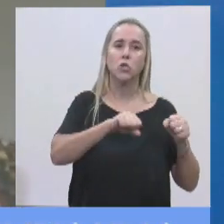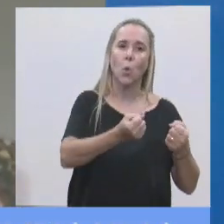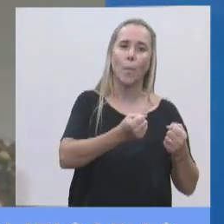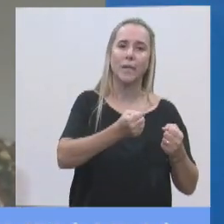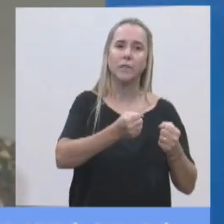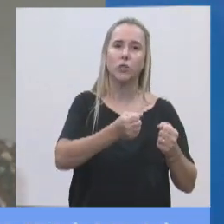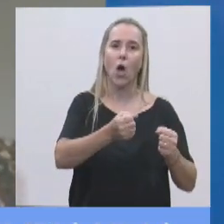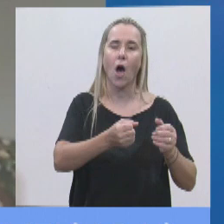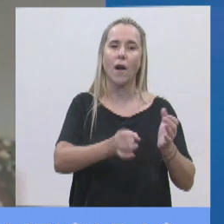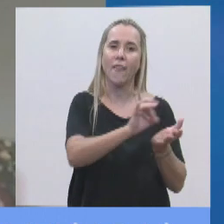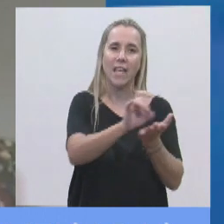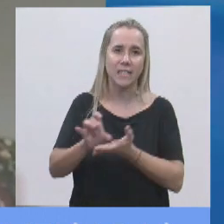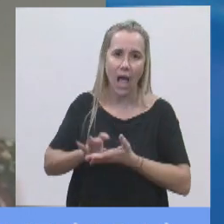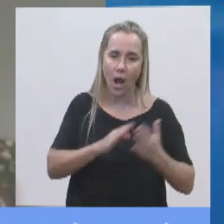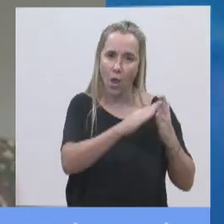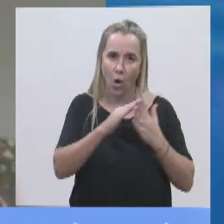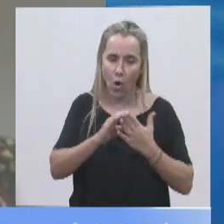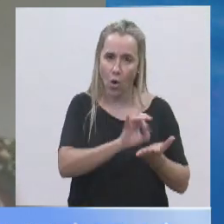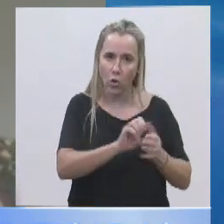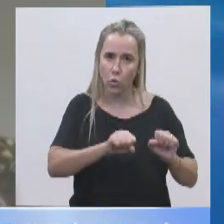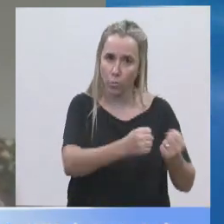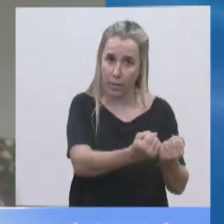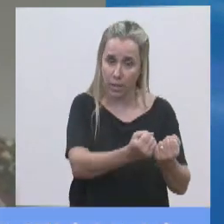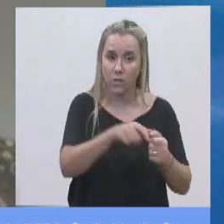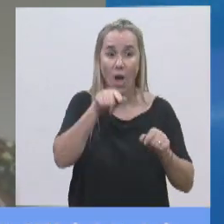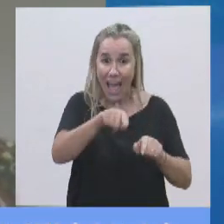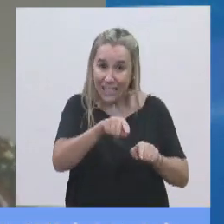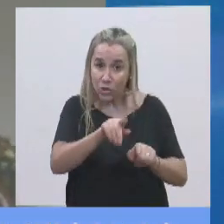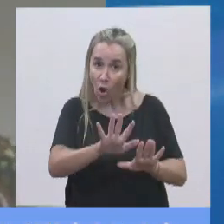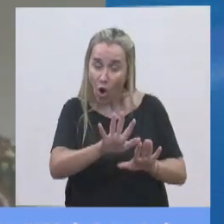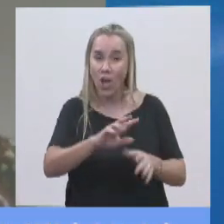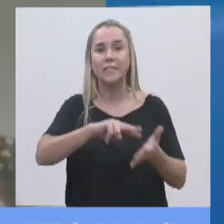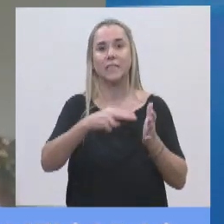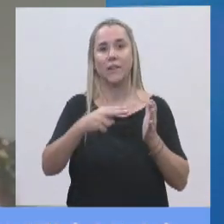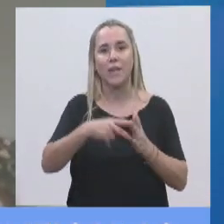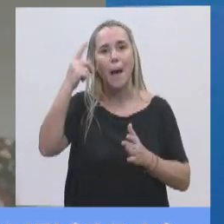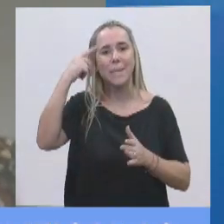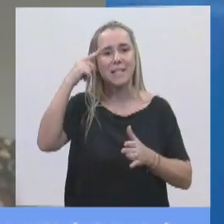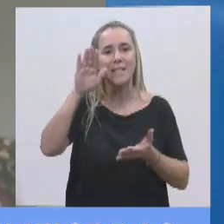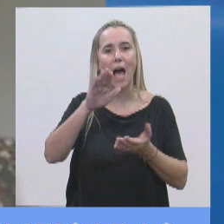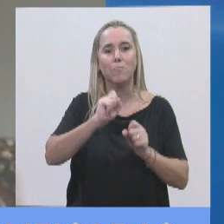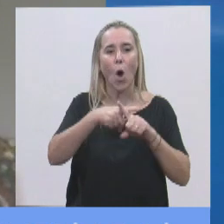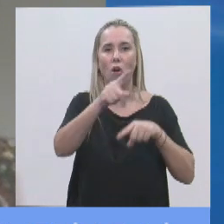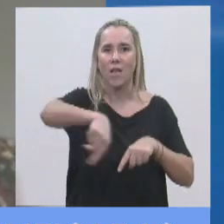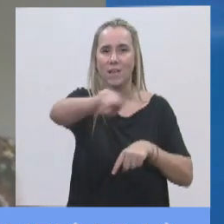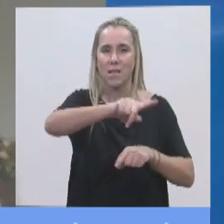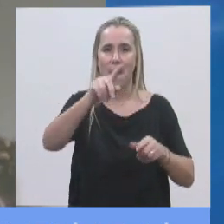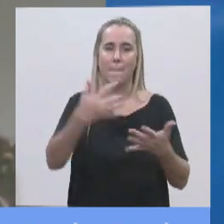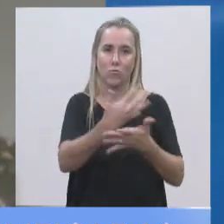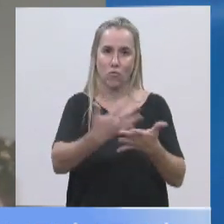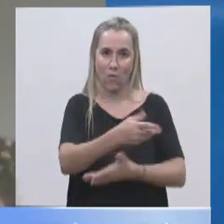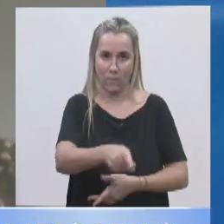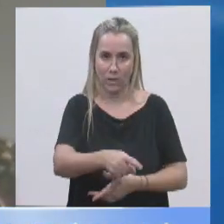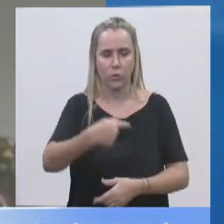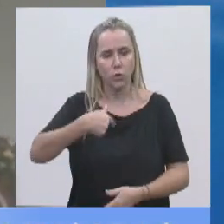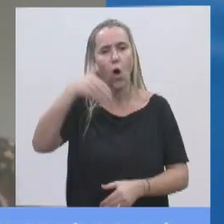de los desalojos, y esto es pensar en los que más están sufriendo. Por eso voy a aprobar con el